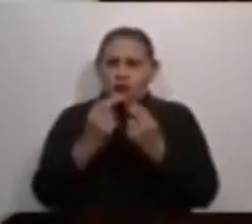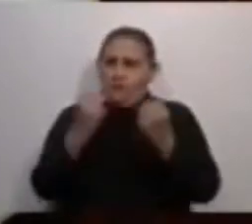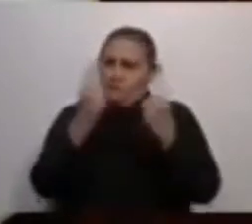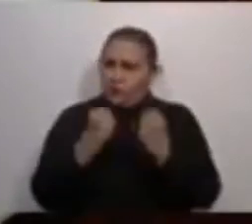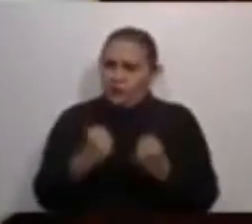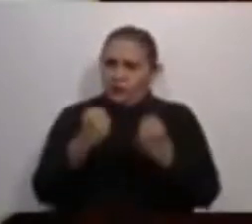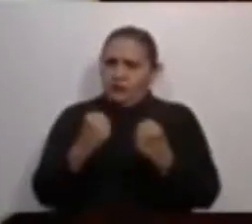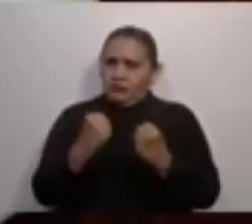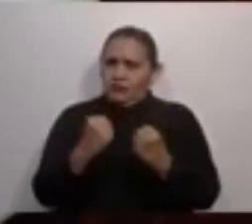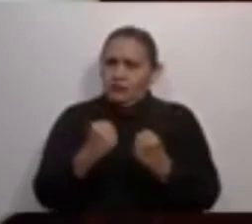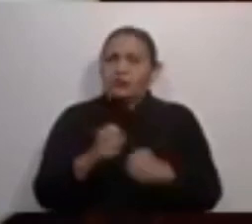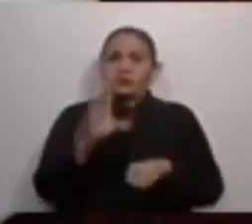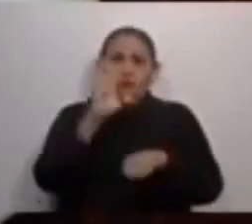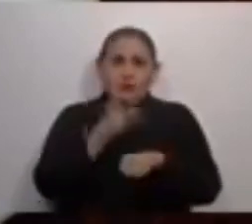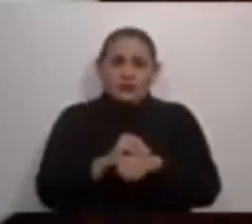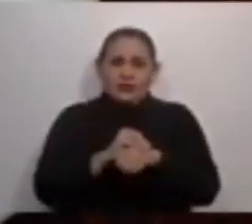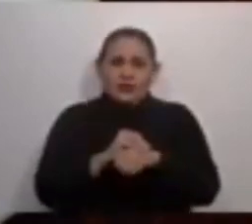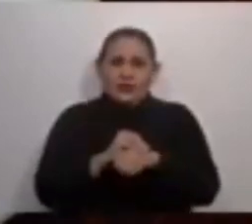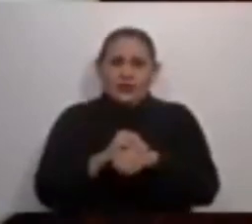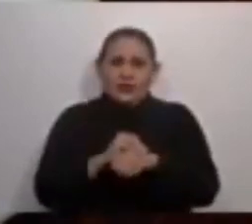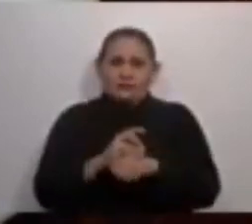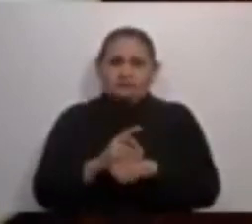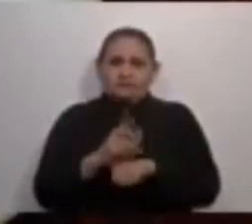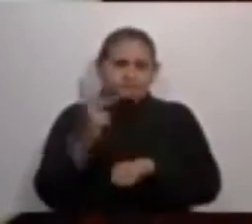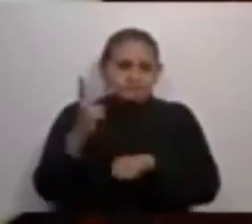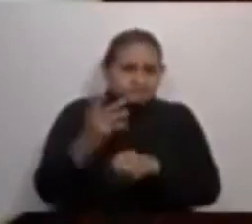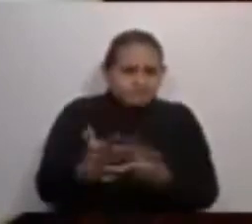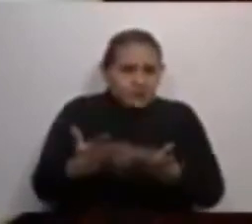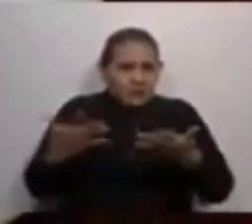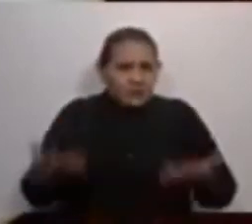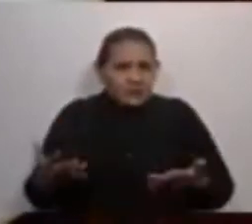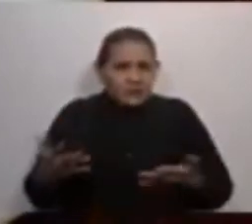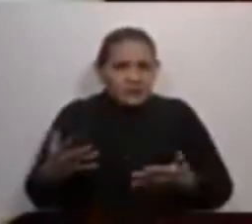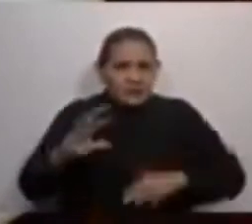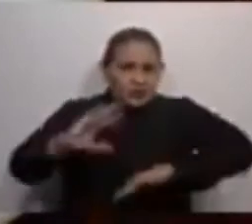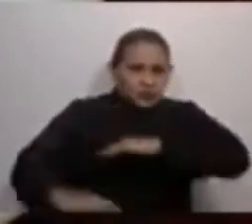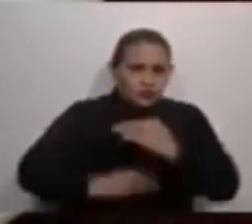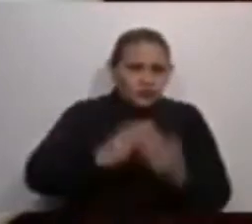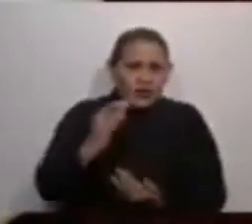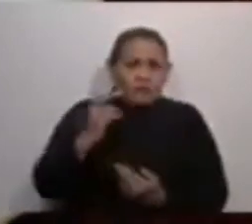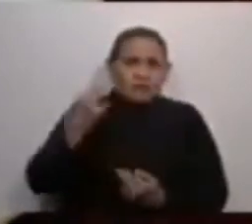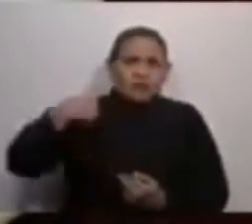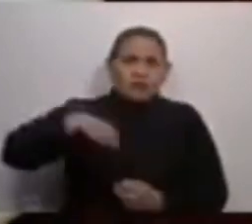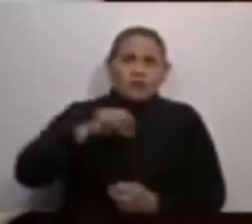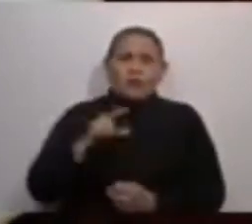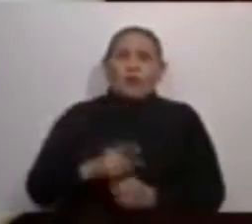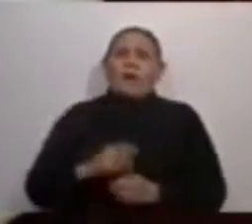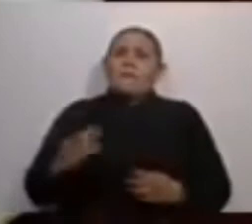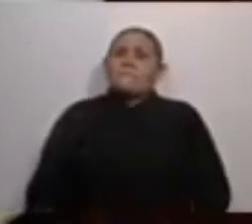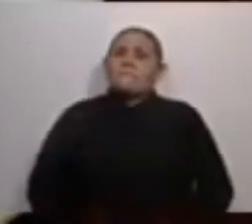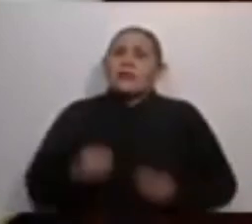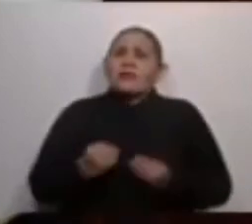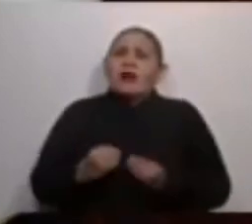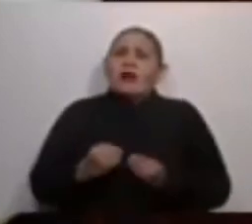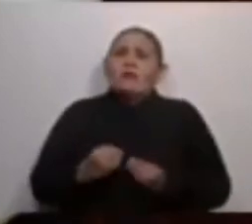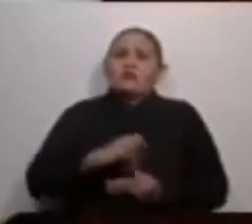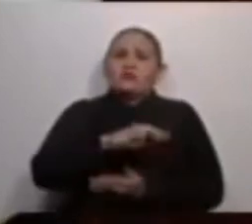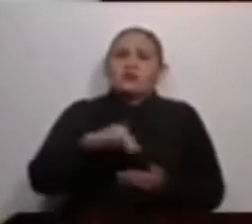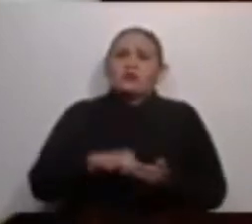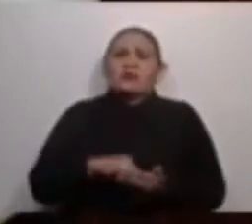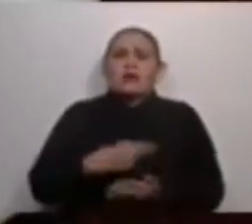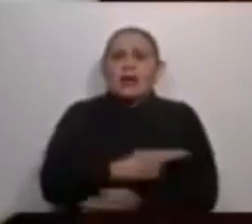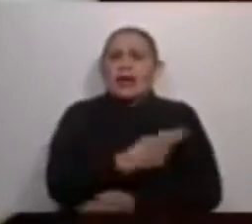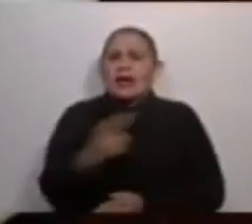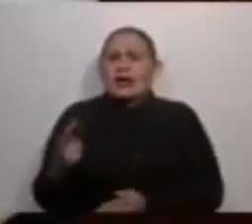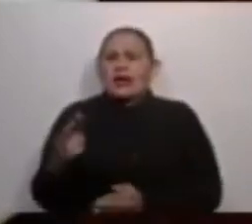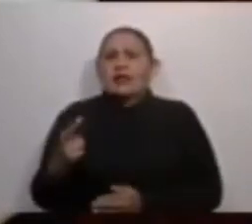nos llevará a superar el presente y a superarnos a nosotros mismos. Vivamos por Mérida, reconstruyamos nuestro